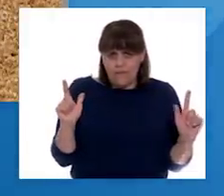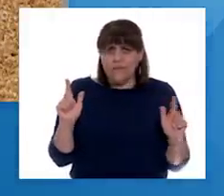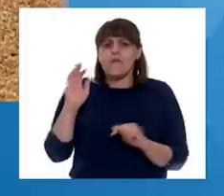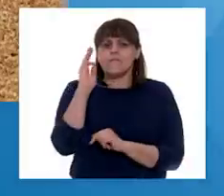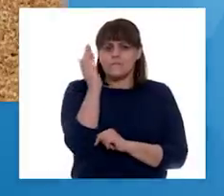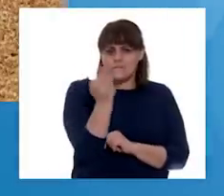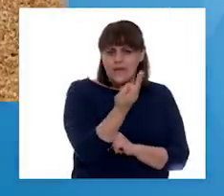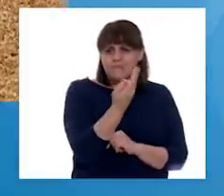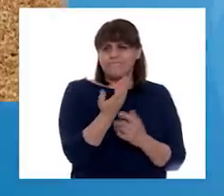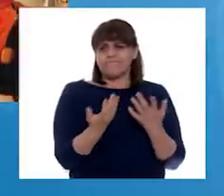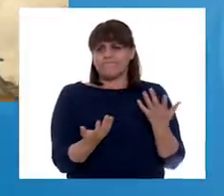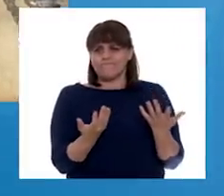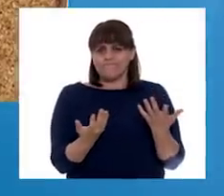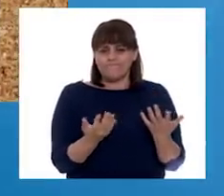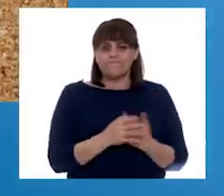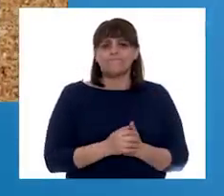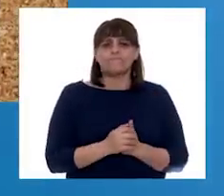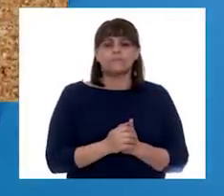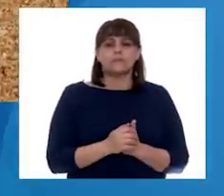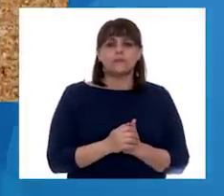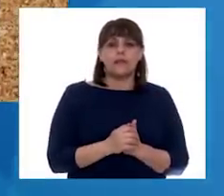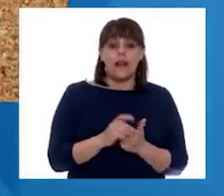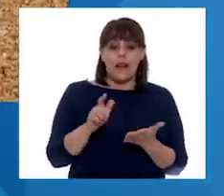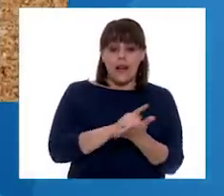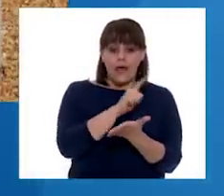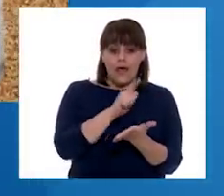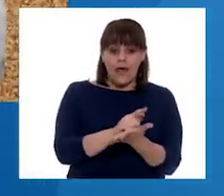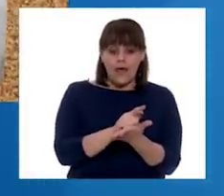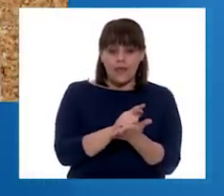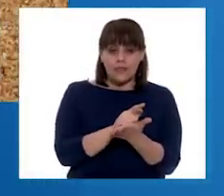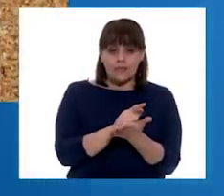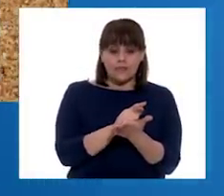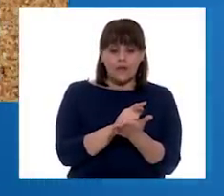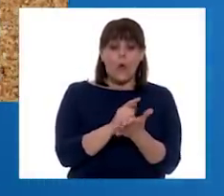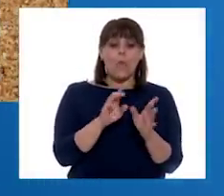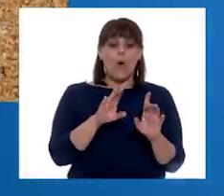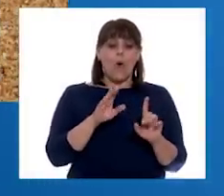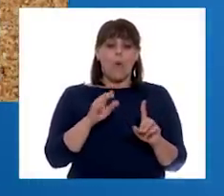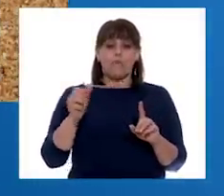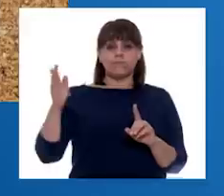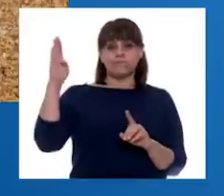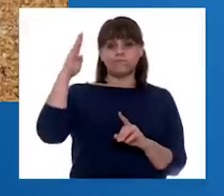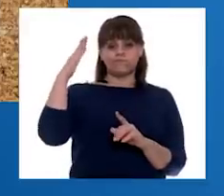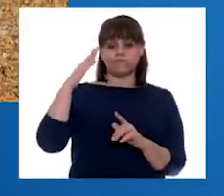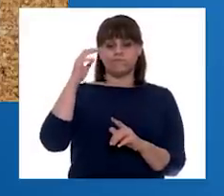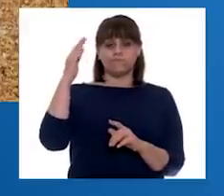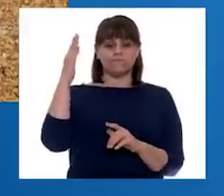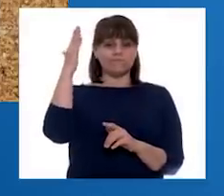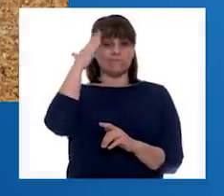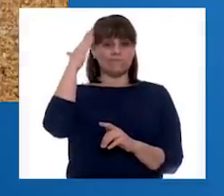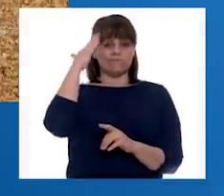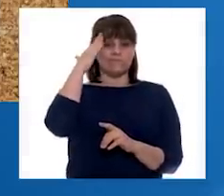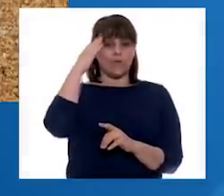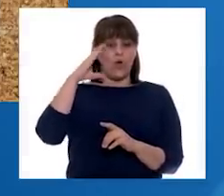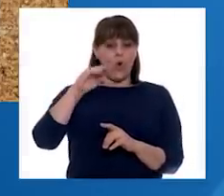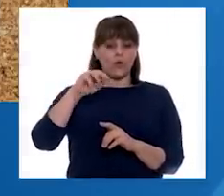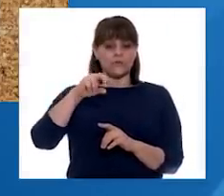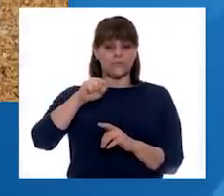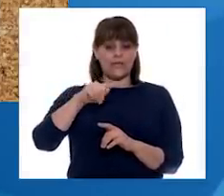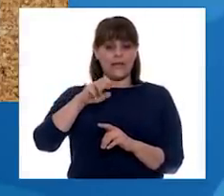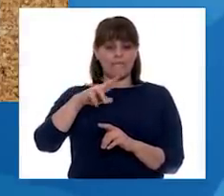federalistas. Las leyes también eliminaron el supremo poder conservador, aumentando el poder del